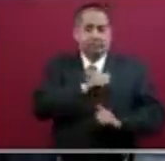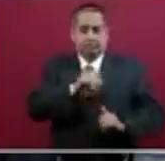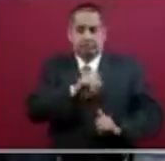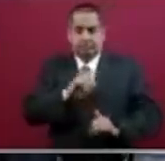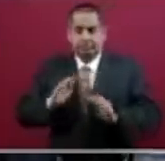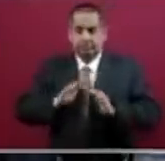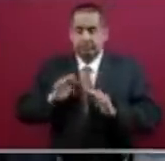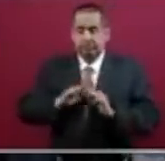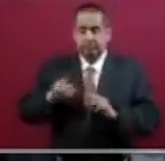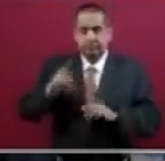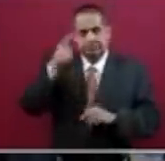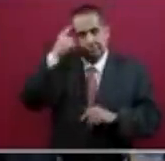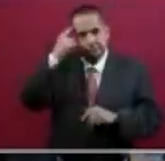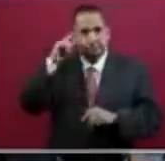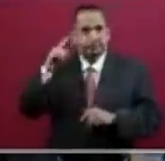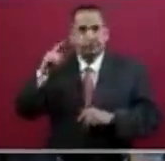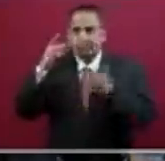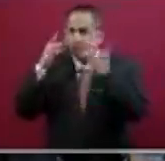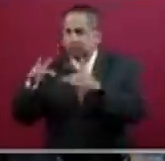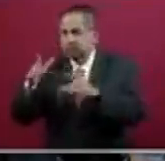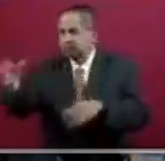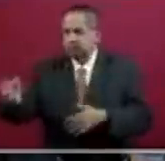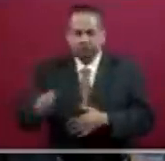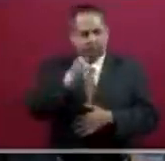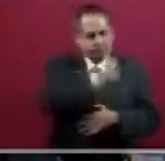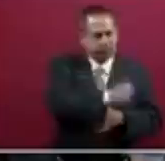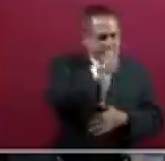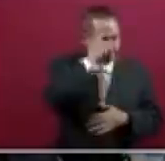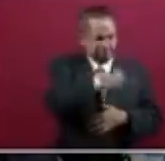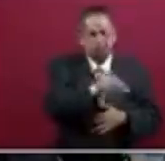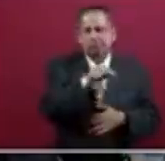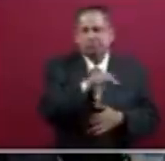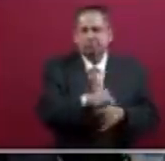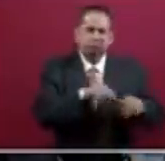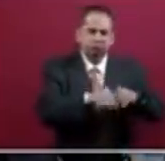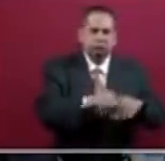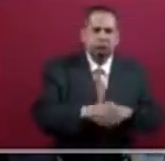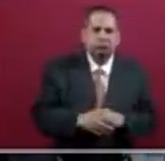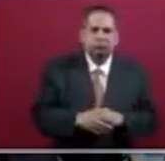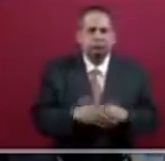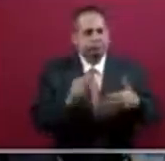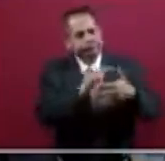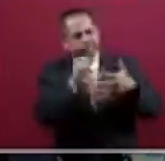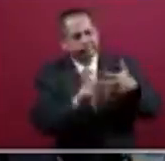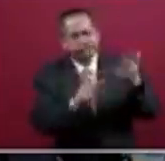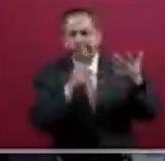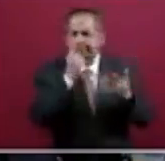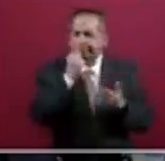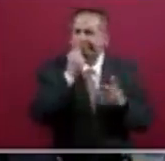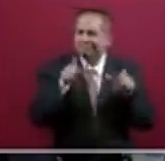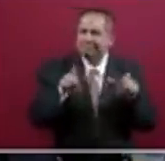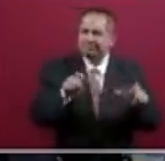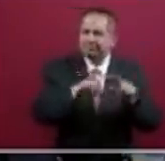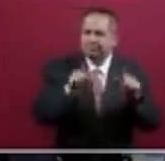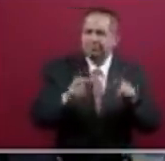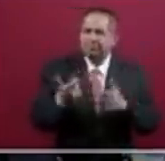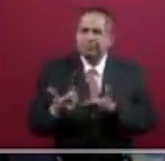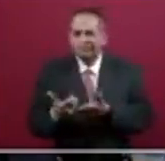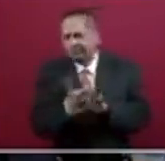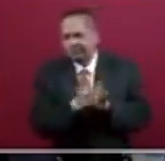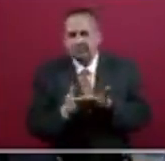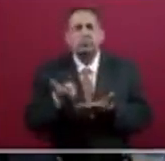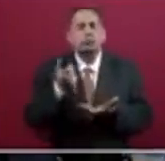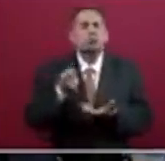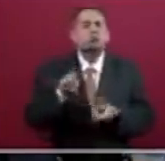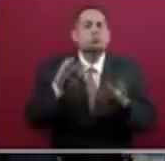nueva corporación. ¿Cuánto ganarían, digamos, los niveles más bajos para ver de cuánto a cuánto serían los salarios y cuánto